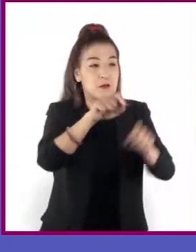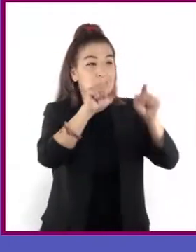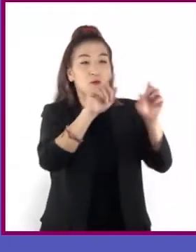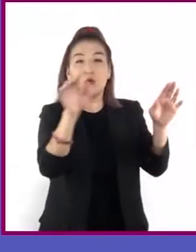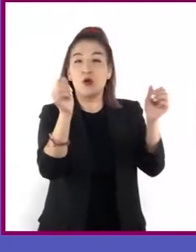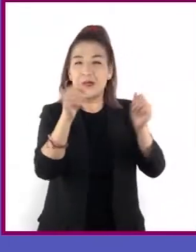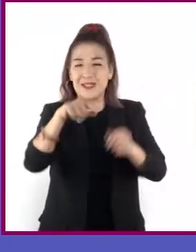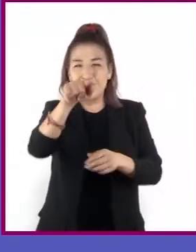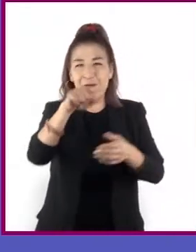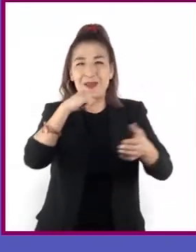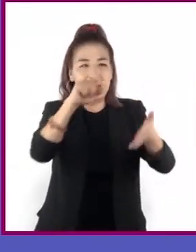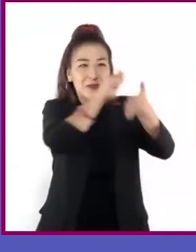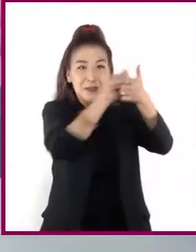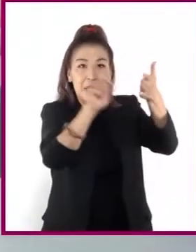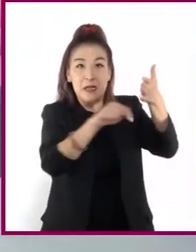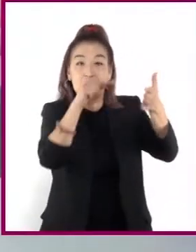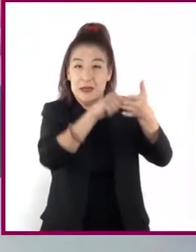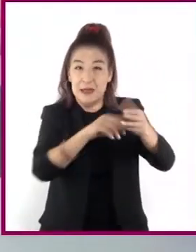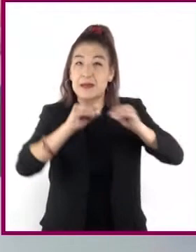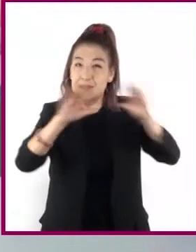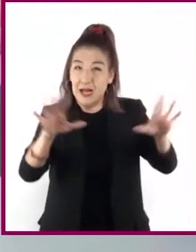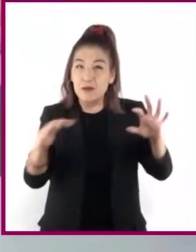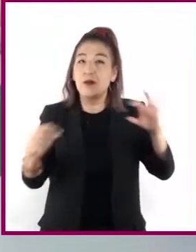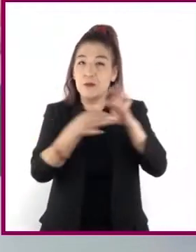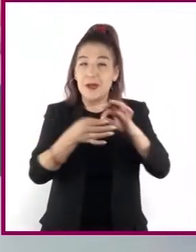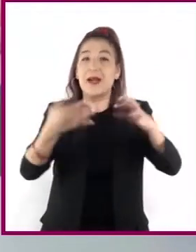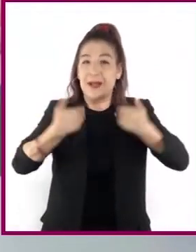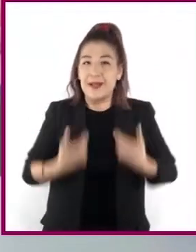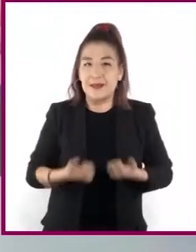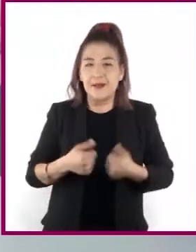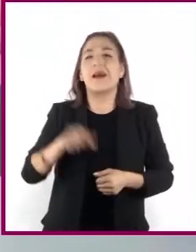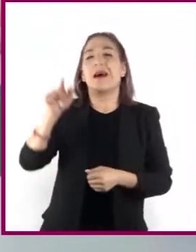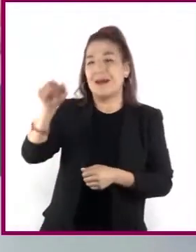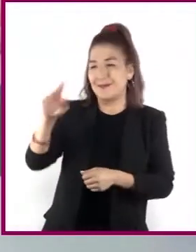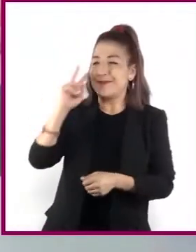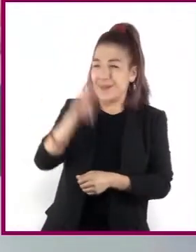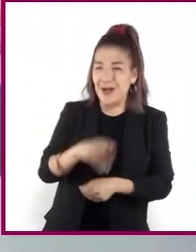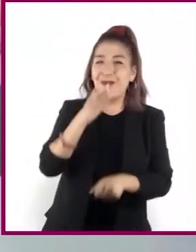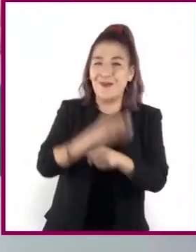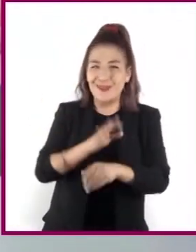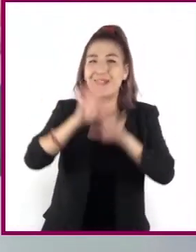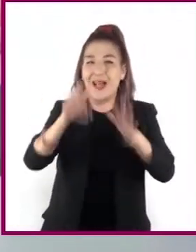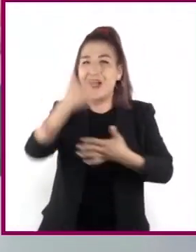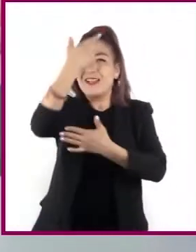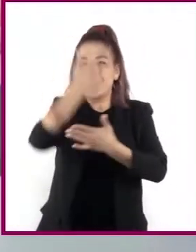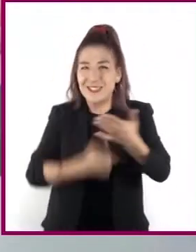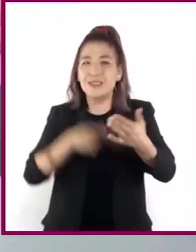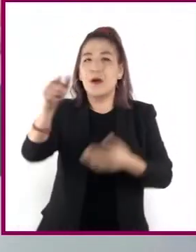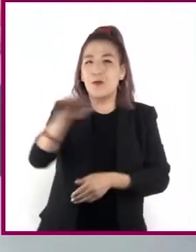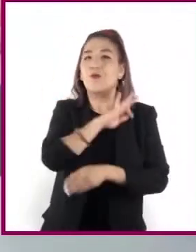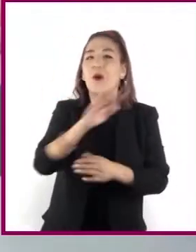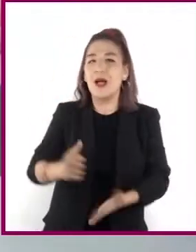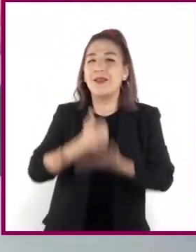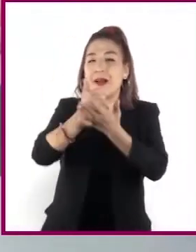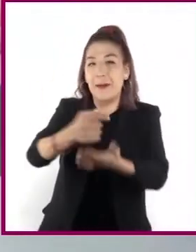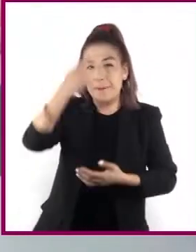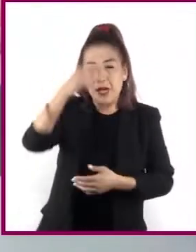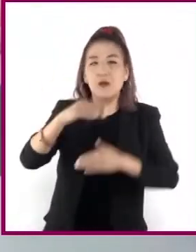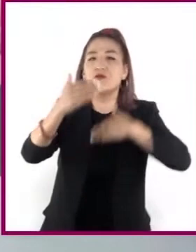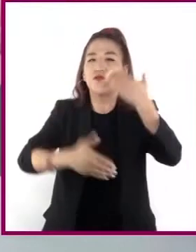sentido y coherencia. Veo que ya tienes clara la forma en que la lista de cotejo puede ayudar a